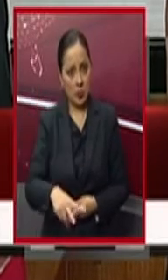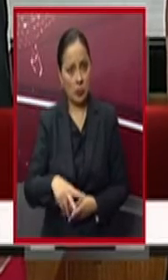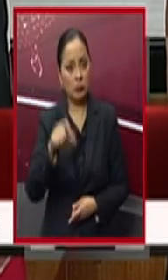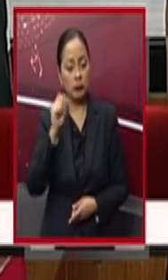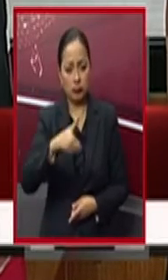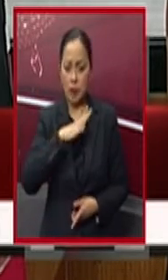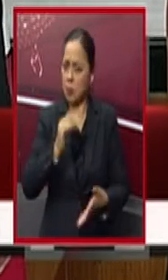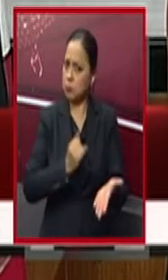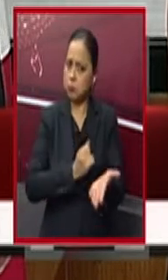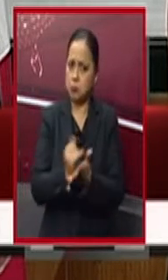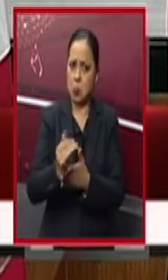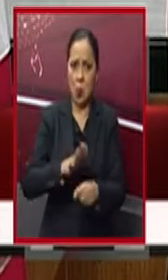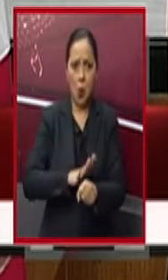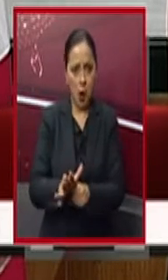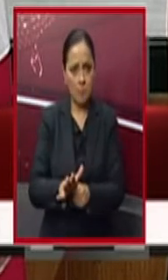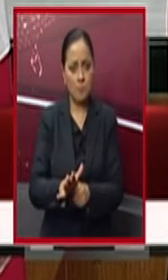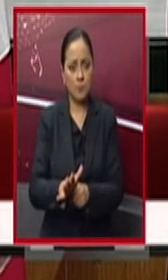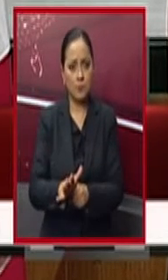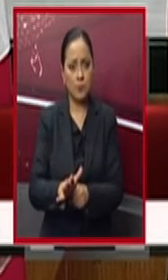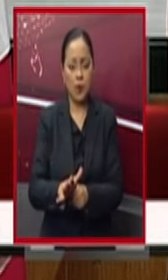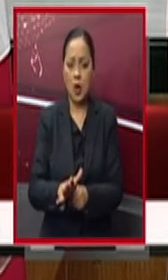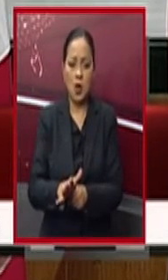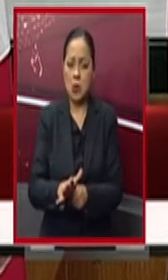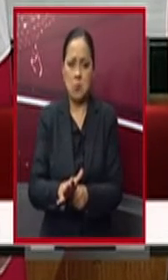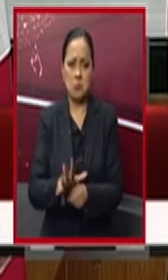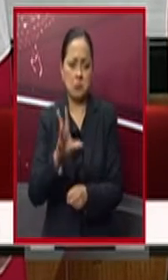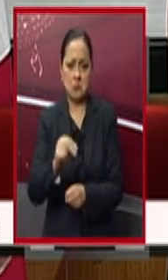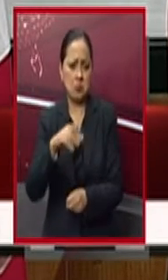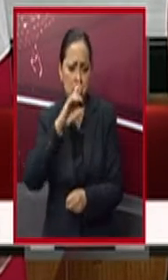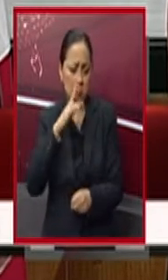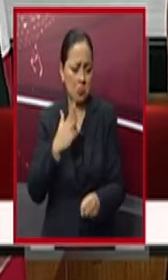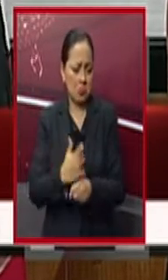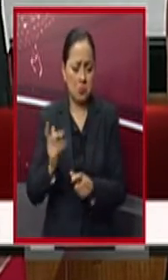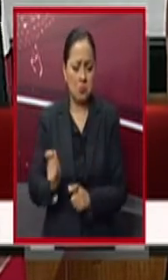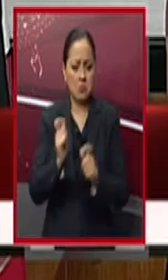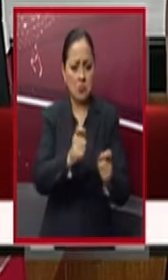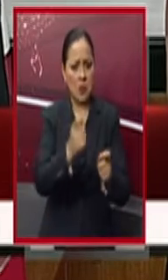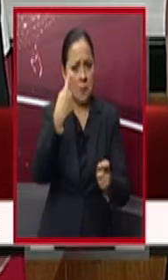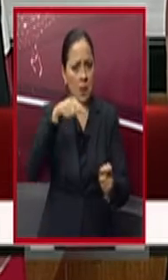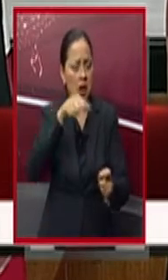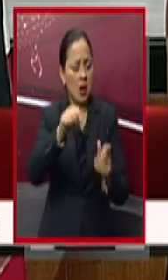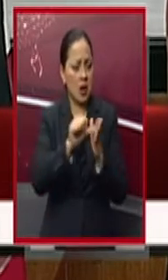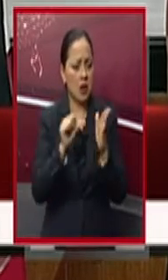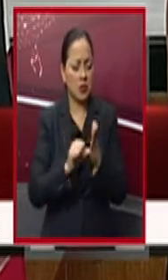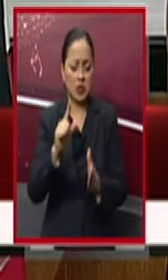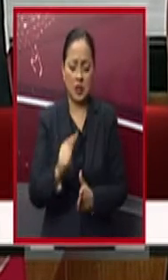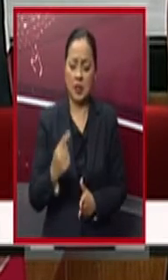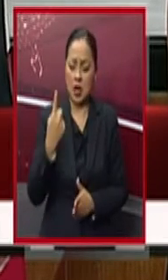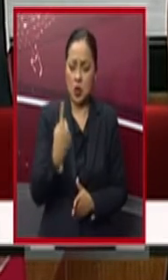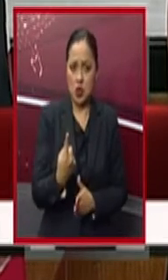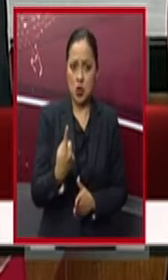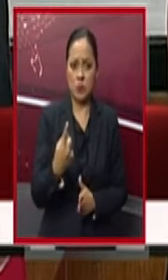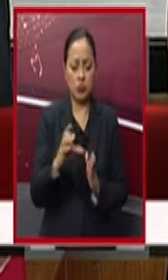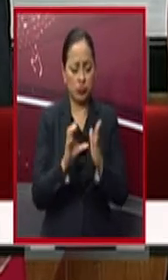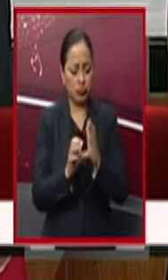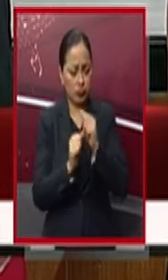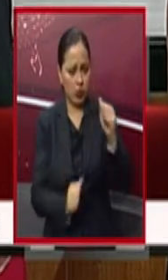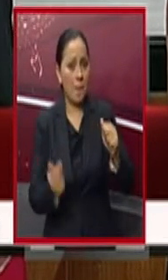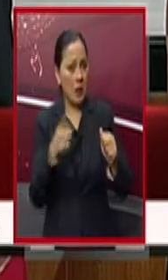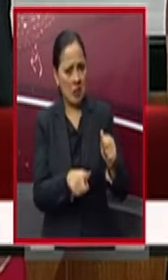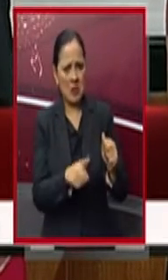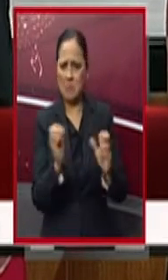ha determinado no hacer uso de las facultades que le otorga el artículo 71 de nuestra